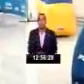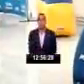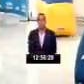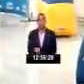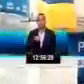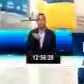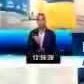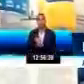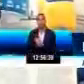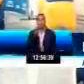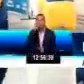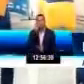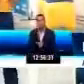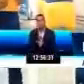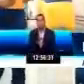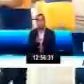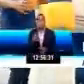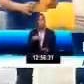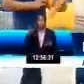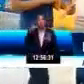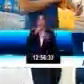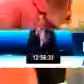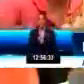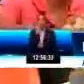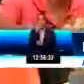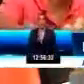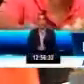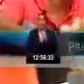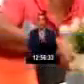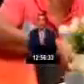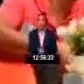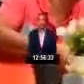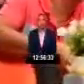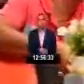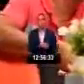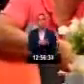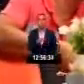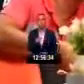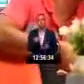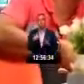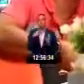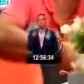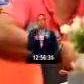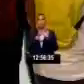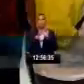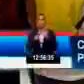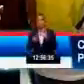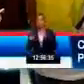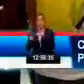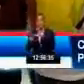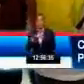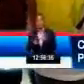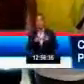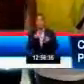estudiando psicología organizacional, estoy buscando trabajo desde hace un año y he dejado carpetas en muchos lugares y esperando para que